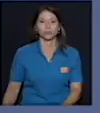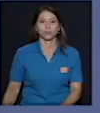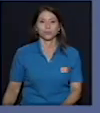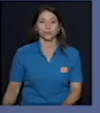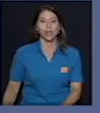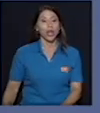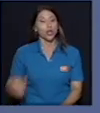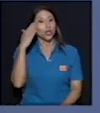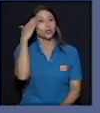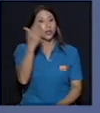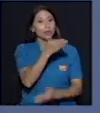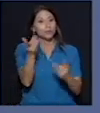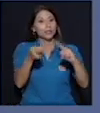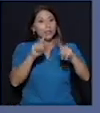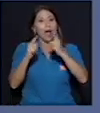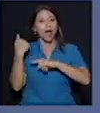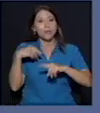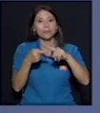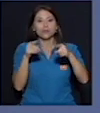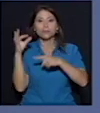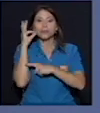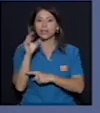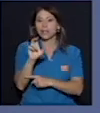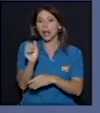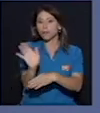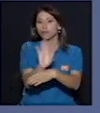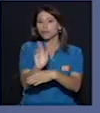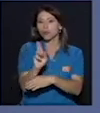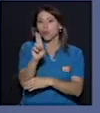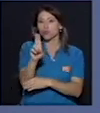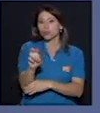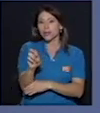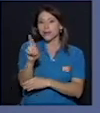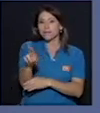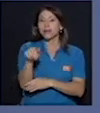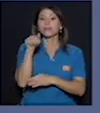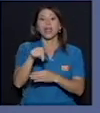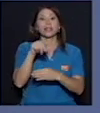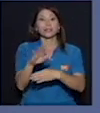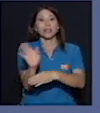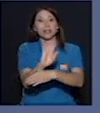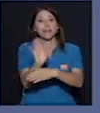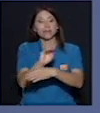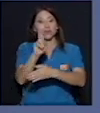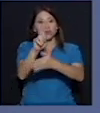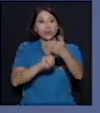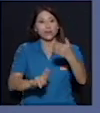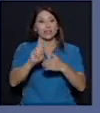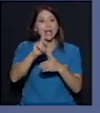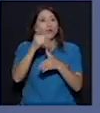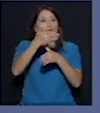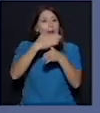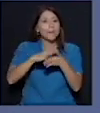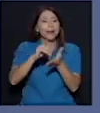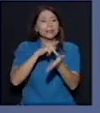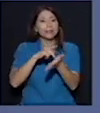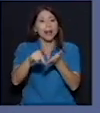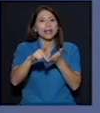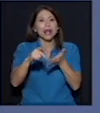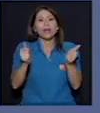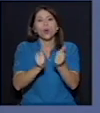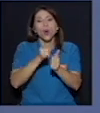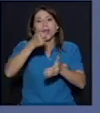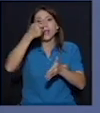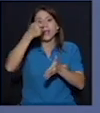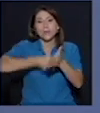Los saludamos, amigas y amigos de Canal UCR, este medio televisivo universitario que se paga parcialmente con los